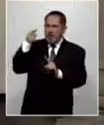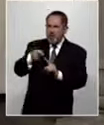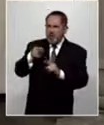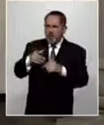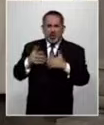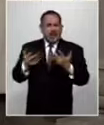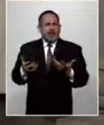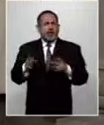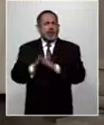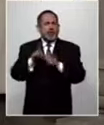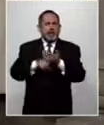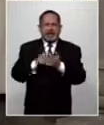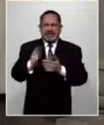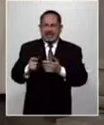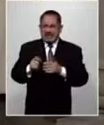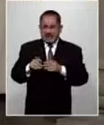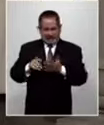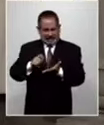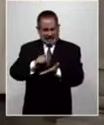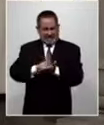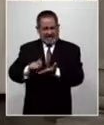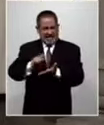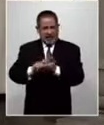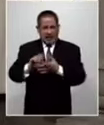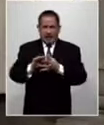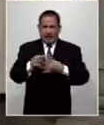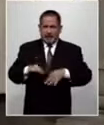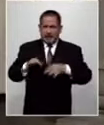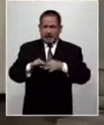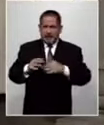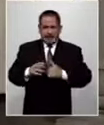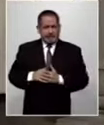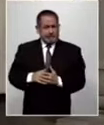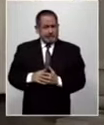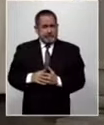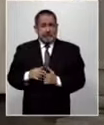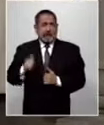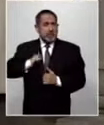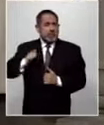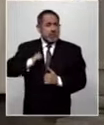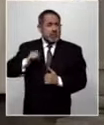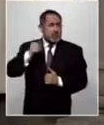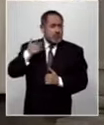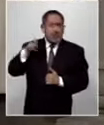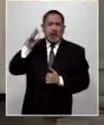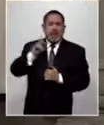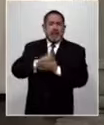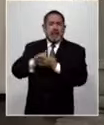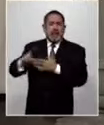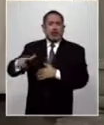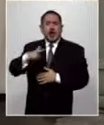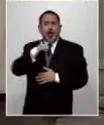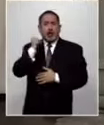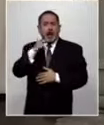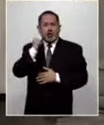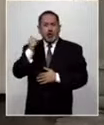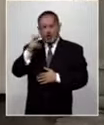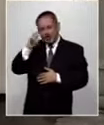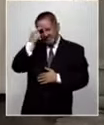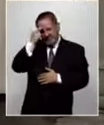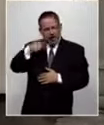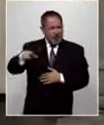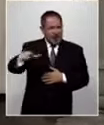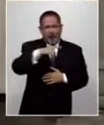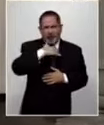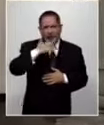la referencia a lo escrito. Y desde el derecho romano, cuando ese código que